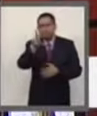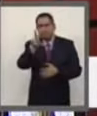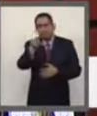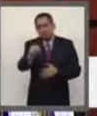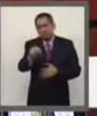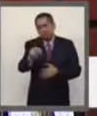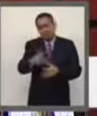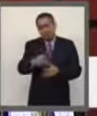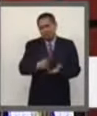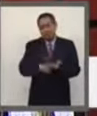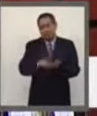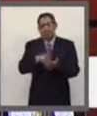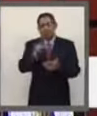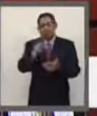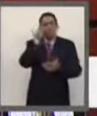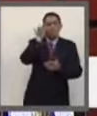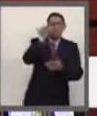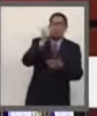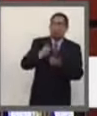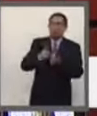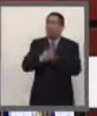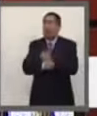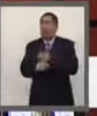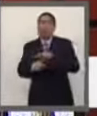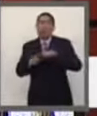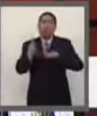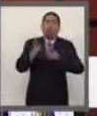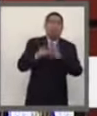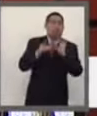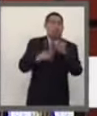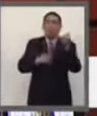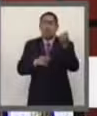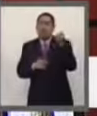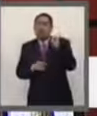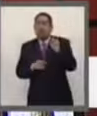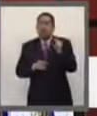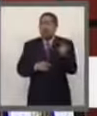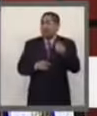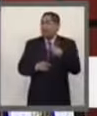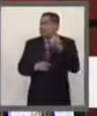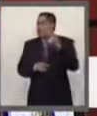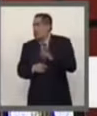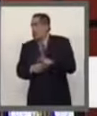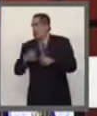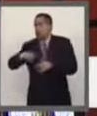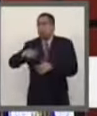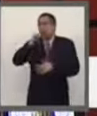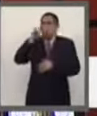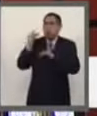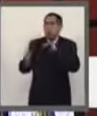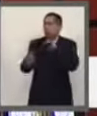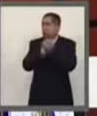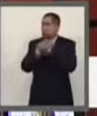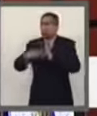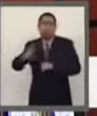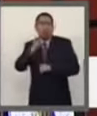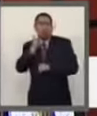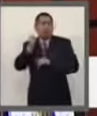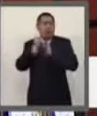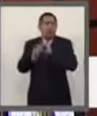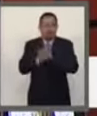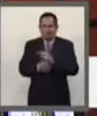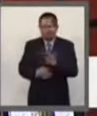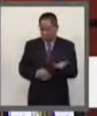de manipular la información y decir que los funcionarios nos dieron la espalda, que somos ignorados el Poder Legislativo, cuando